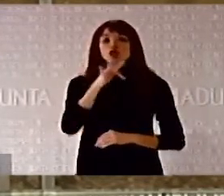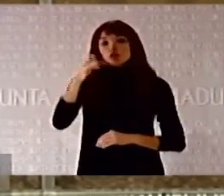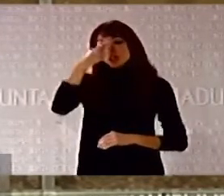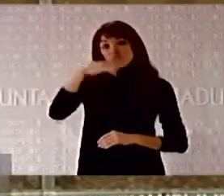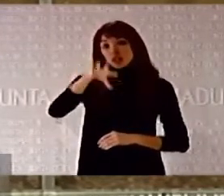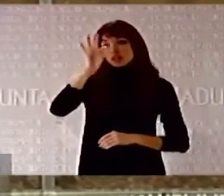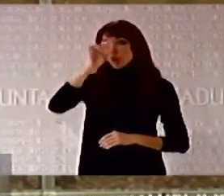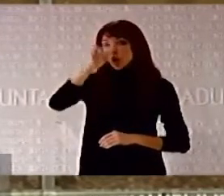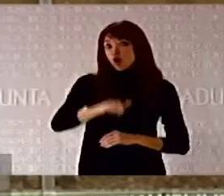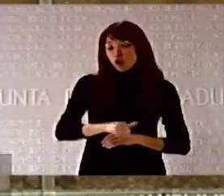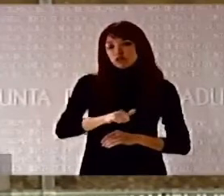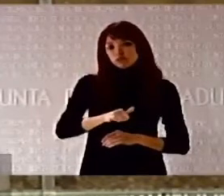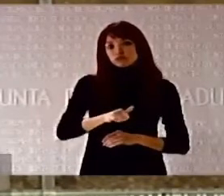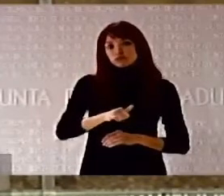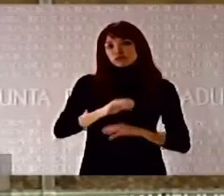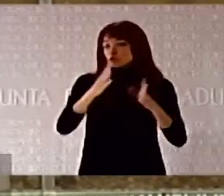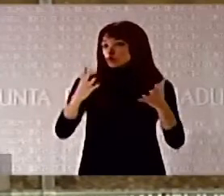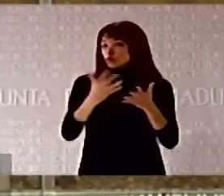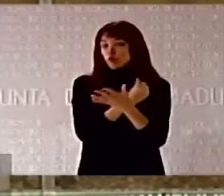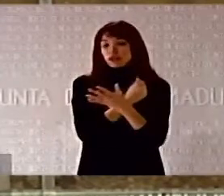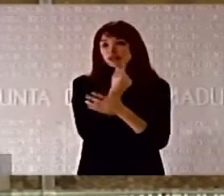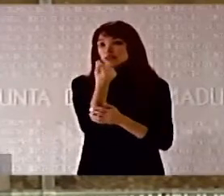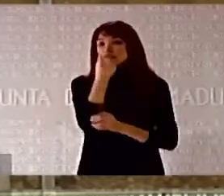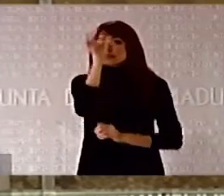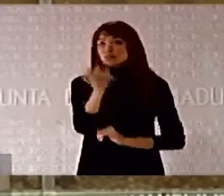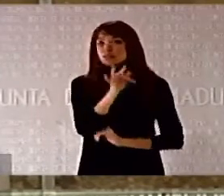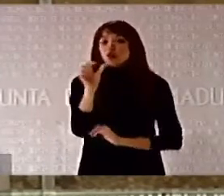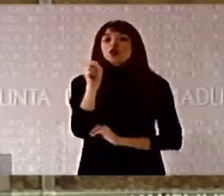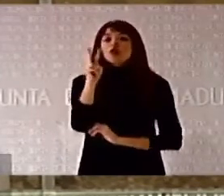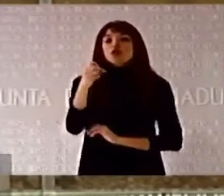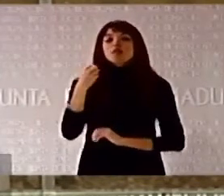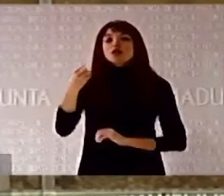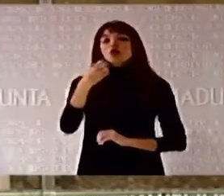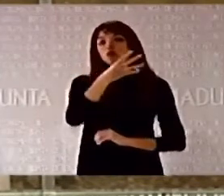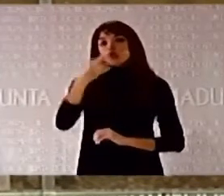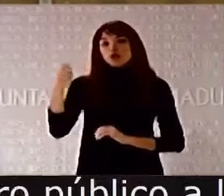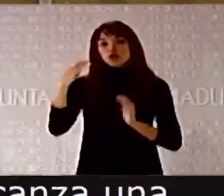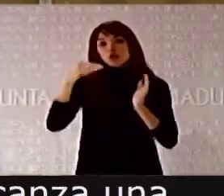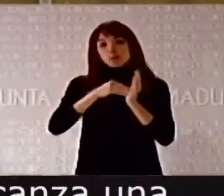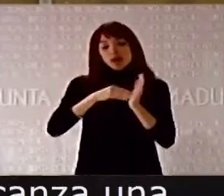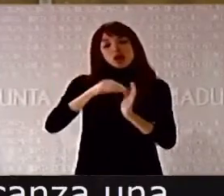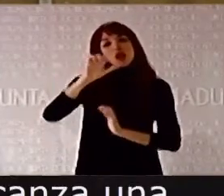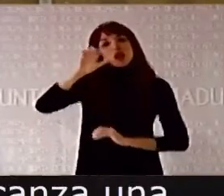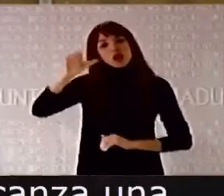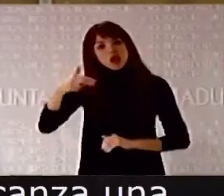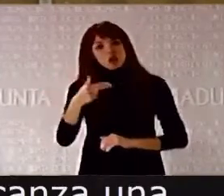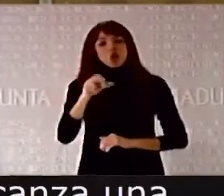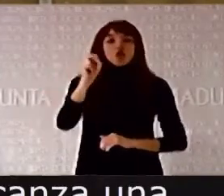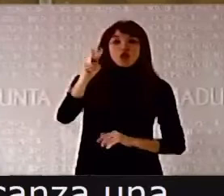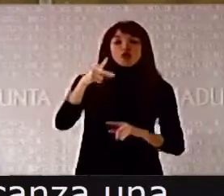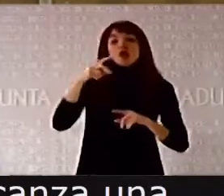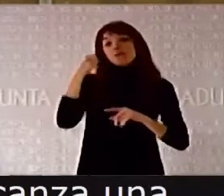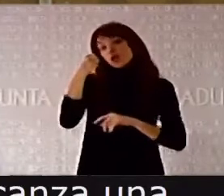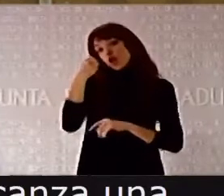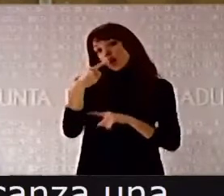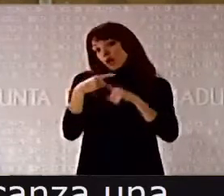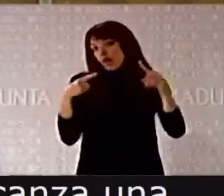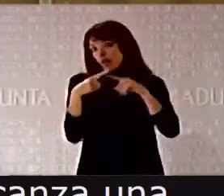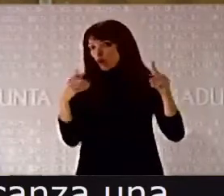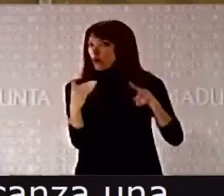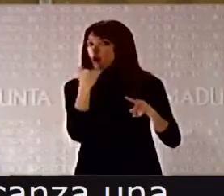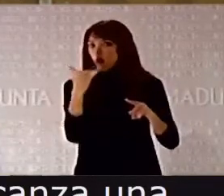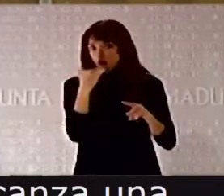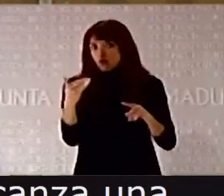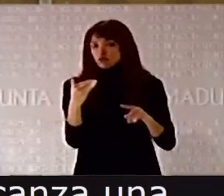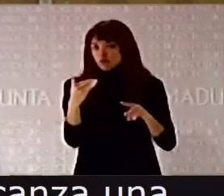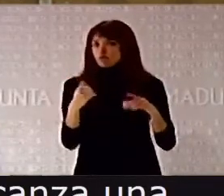tomadas alcanza una financiación de 12.400.000 euros, 12,5 millones de euros casi. Y, en